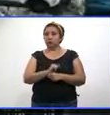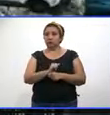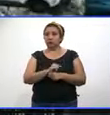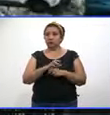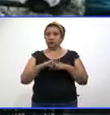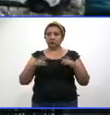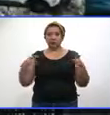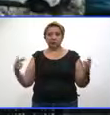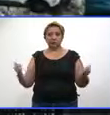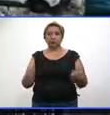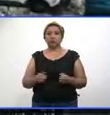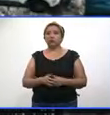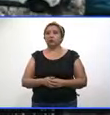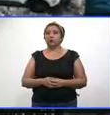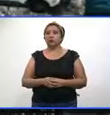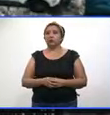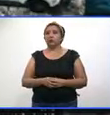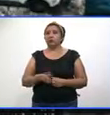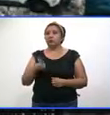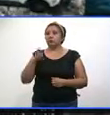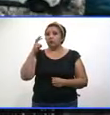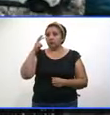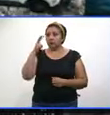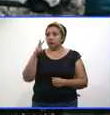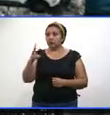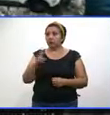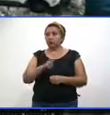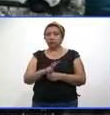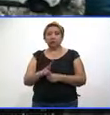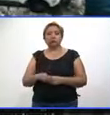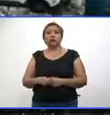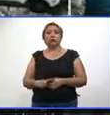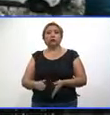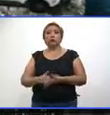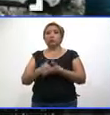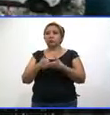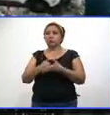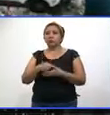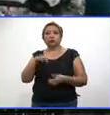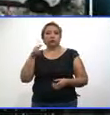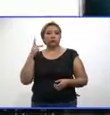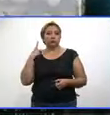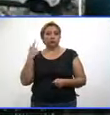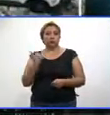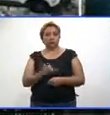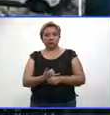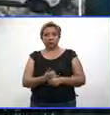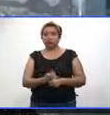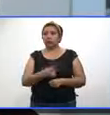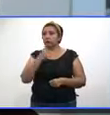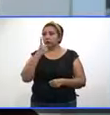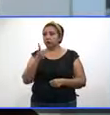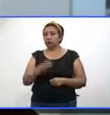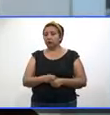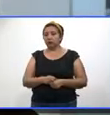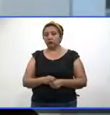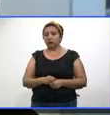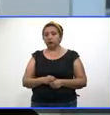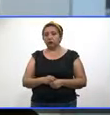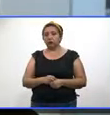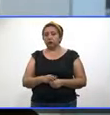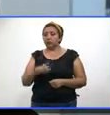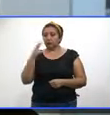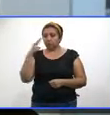presuntamente involucrado. Con estrecha y oportuna colaboración de la Fiscalía General del Estado, se asegura el